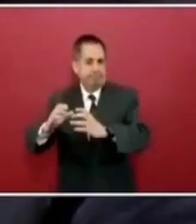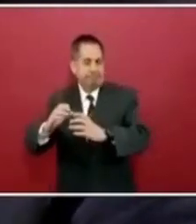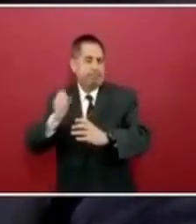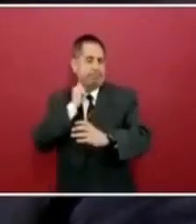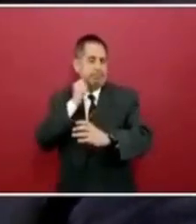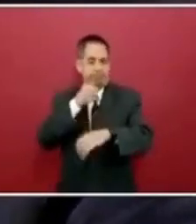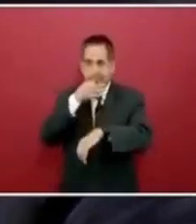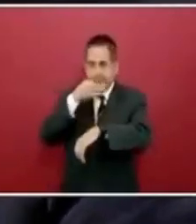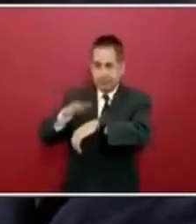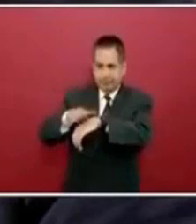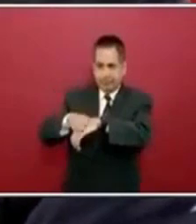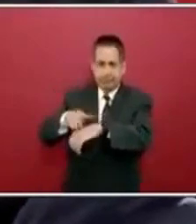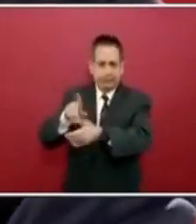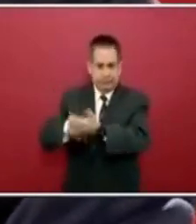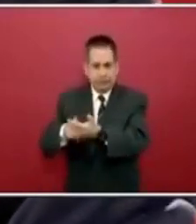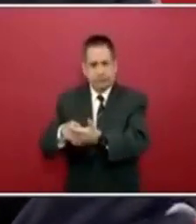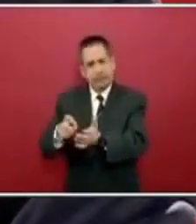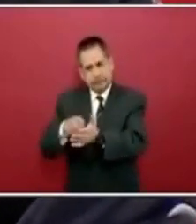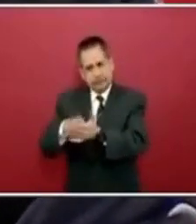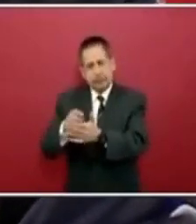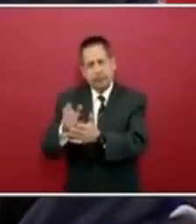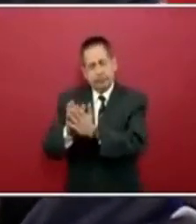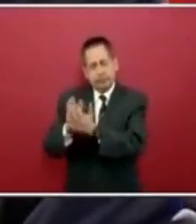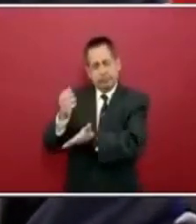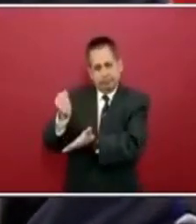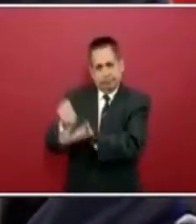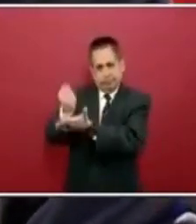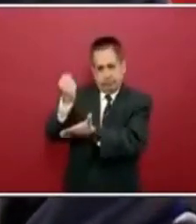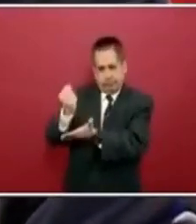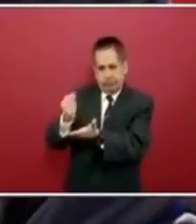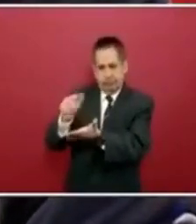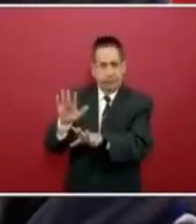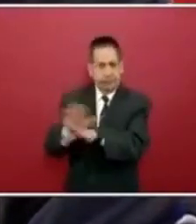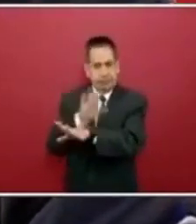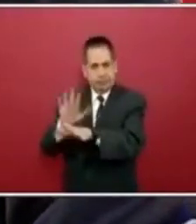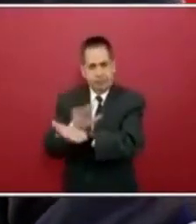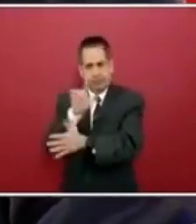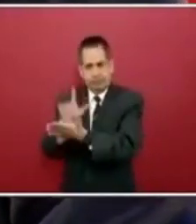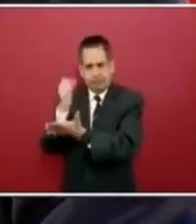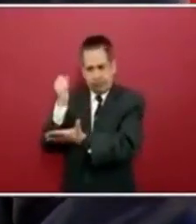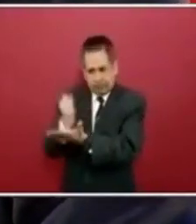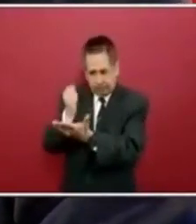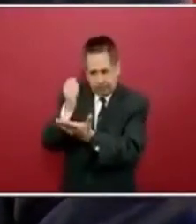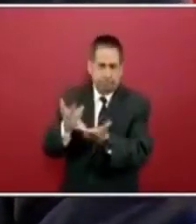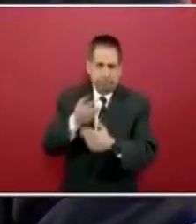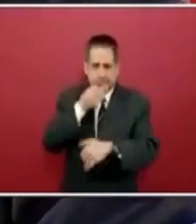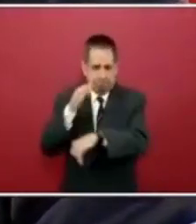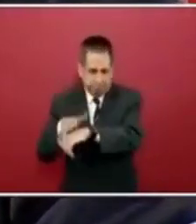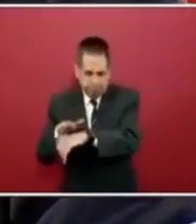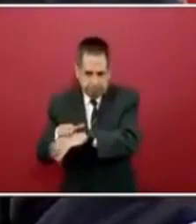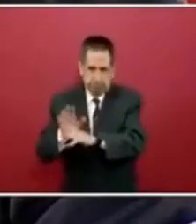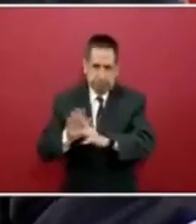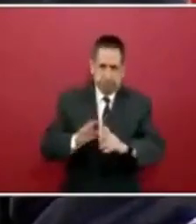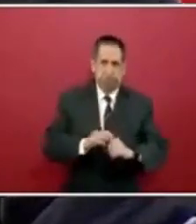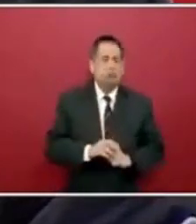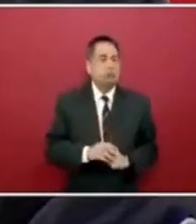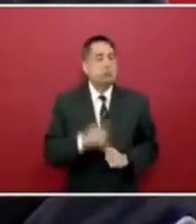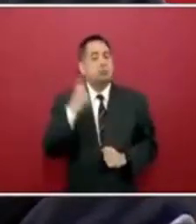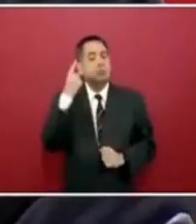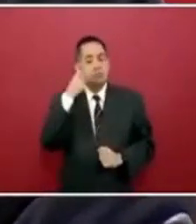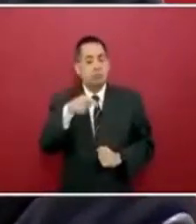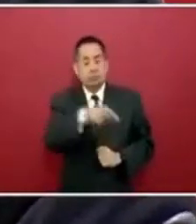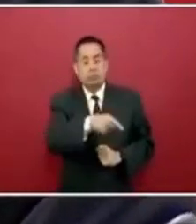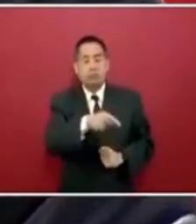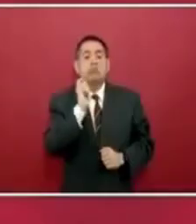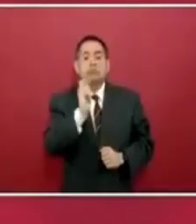invitación a los legisladores que aprueben las reformas este para que sea delito